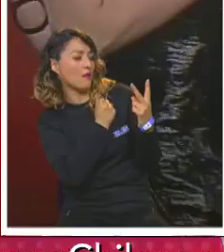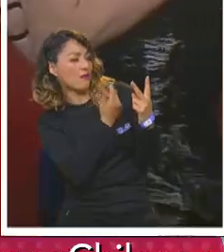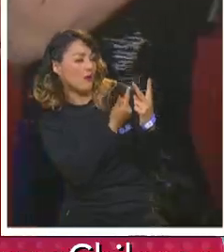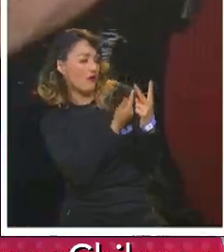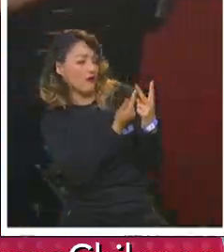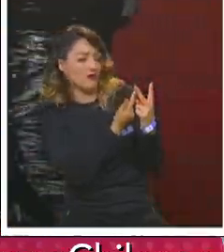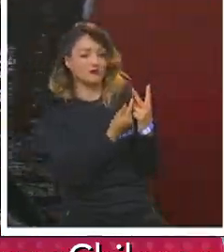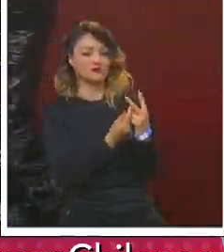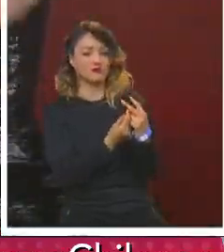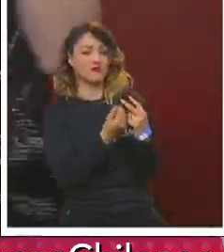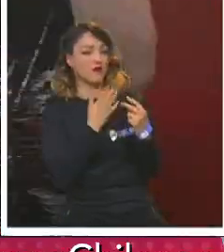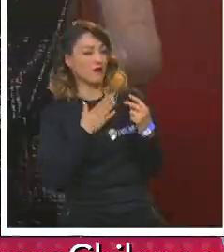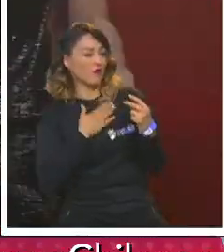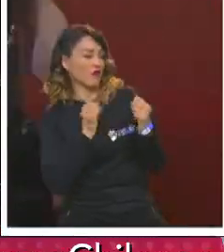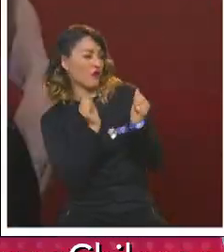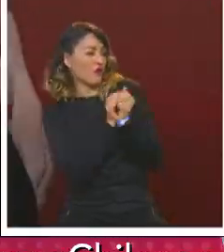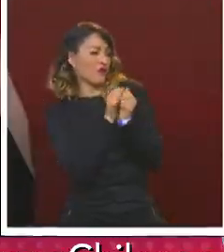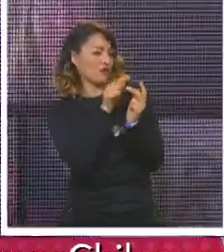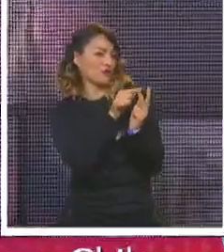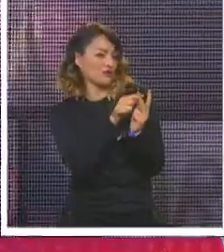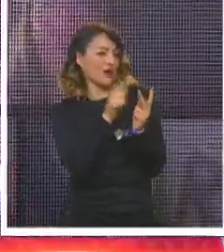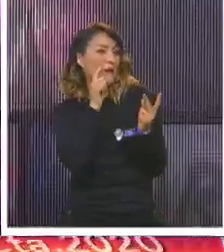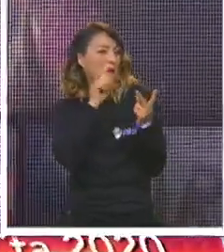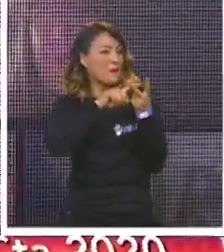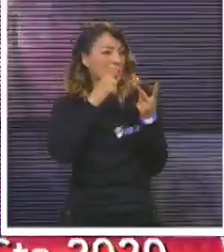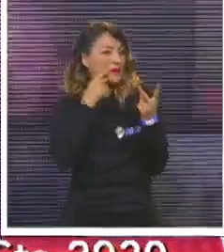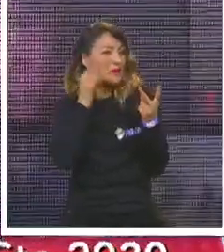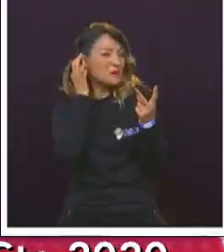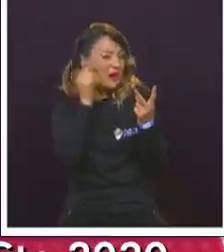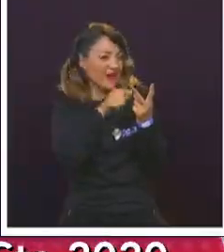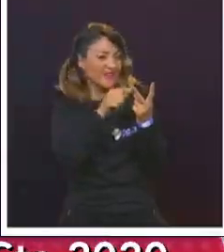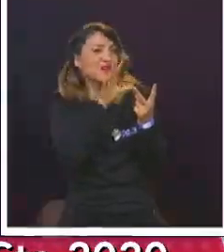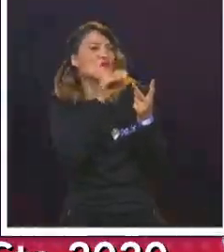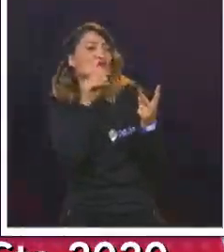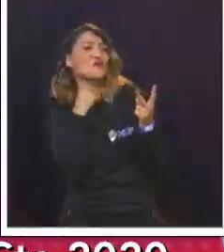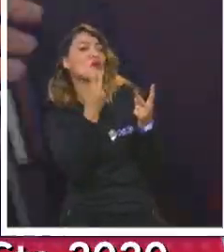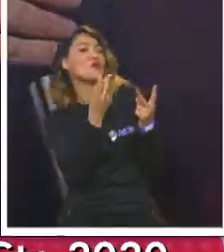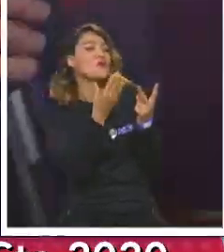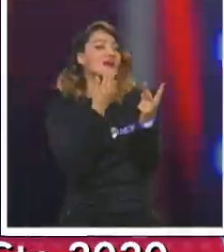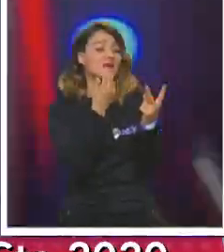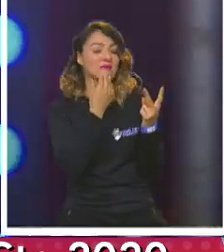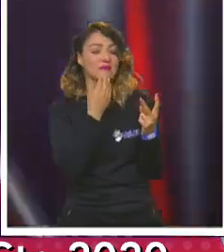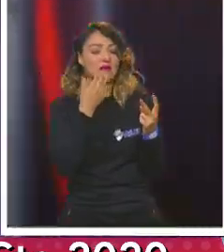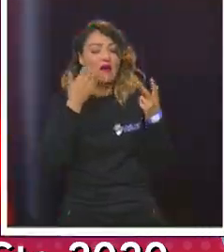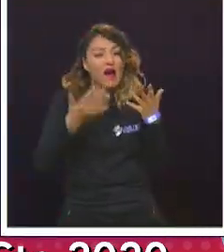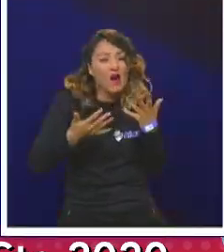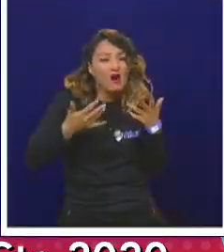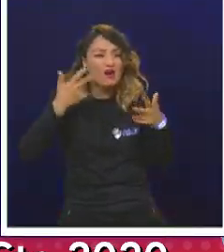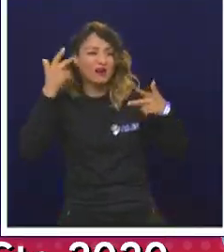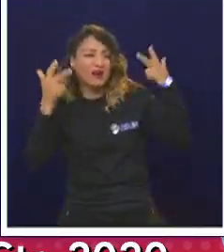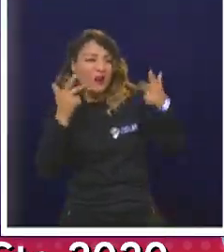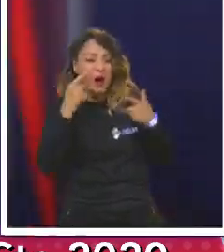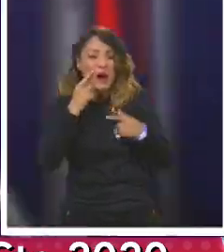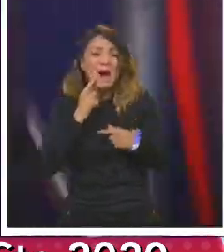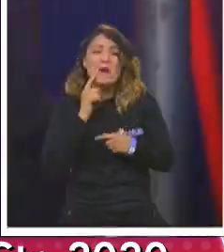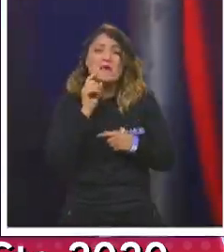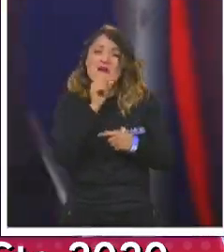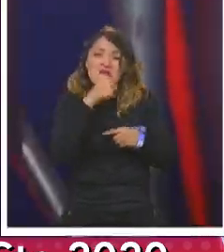Tengo mucha ganas de estar contigo. No, pero por supuesto, demasiado show en línea,